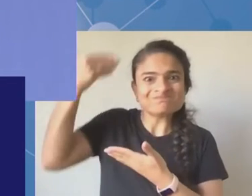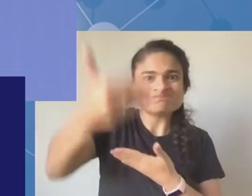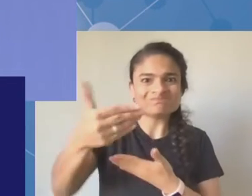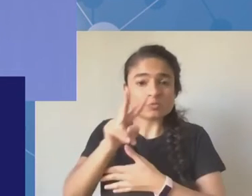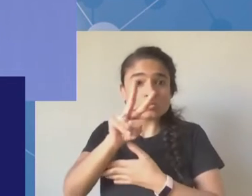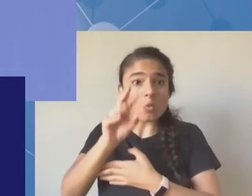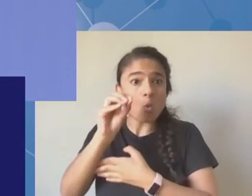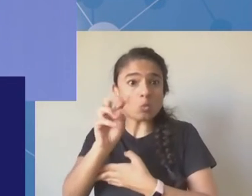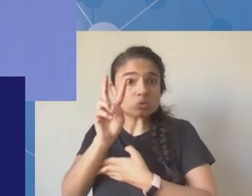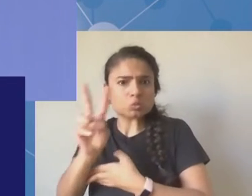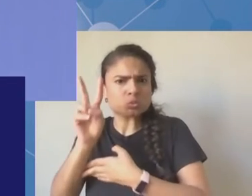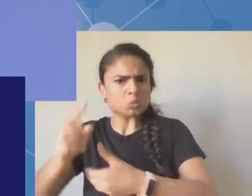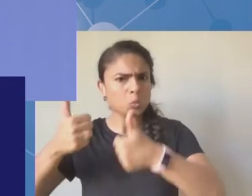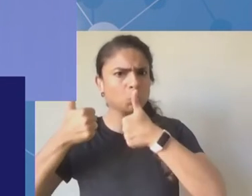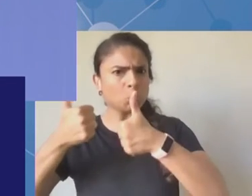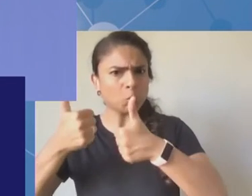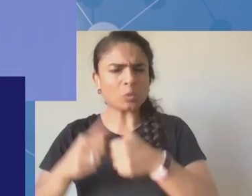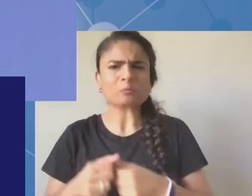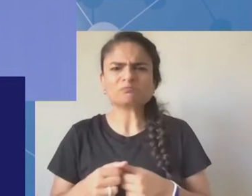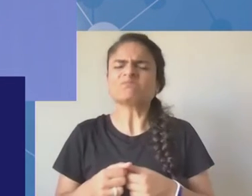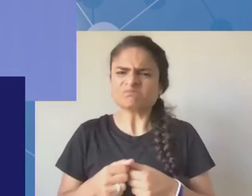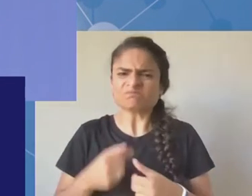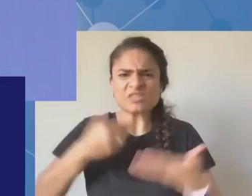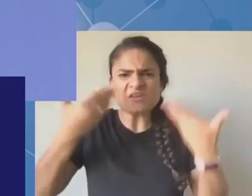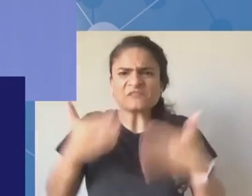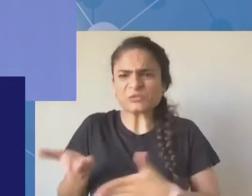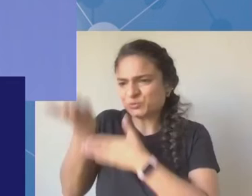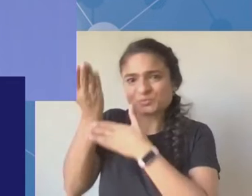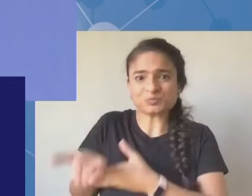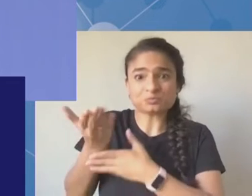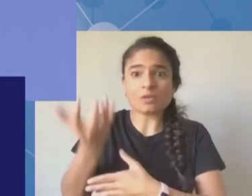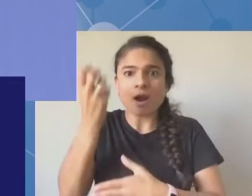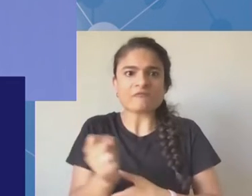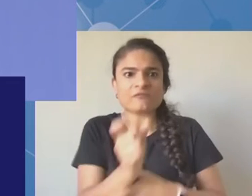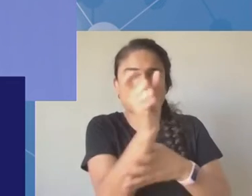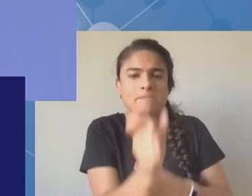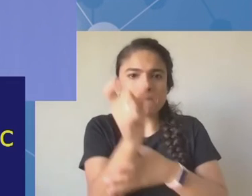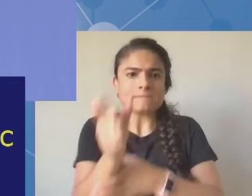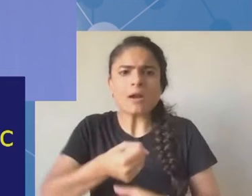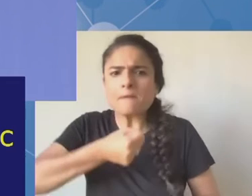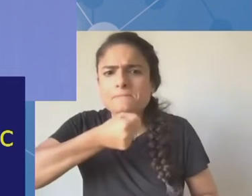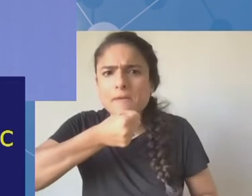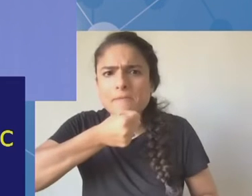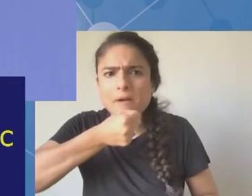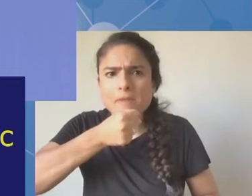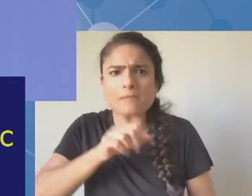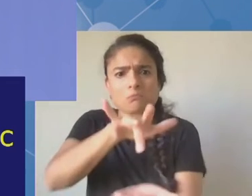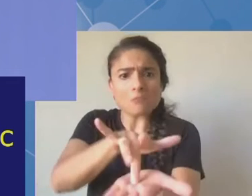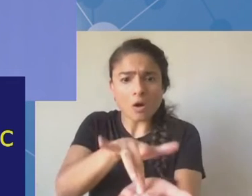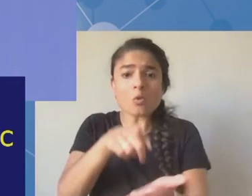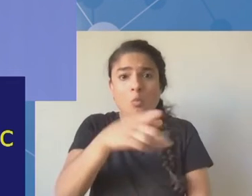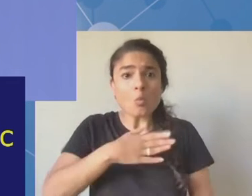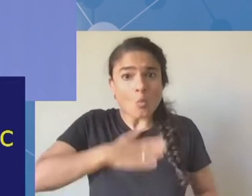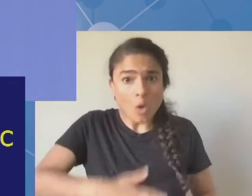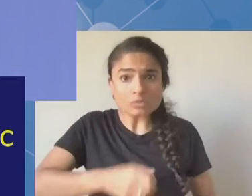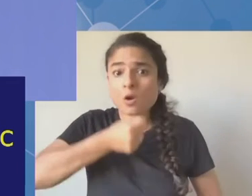micrófonos que hemos puesto a su disposición. Hay tres micrófonos disponibles. Si alguien quiere tomar la palabra, por favor, acérquense al